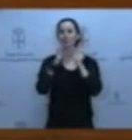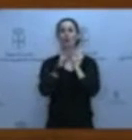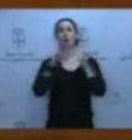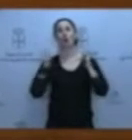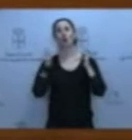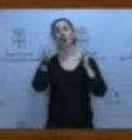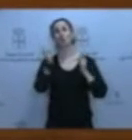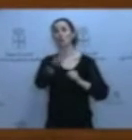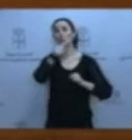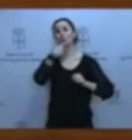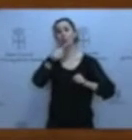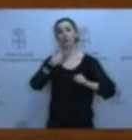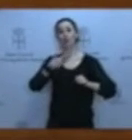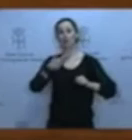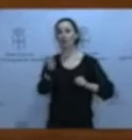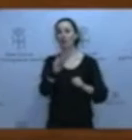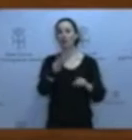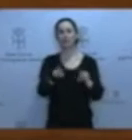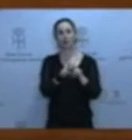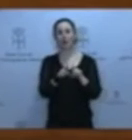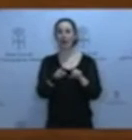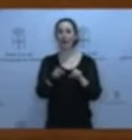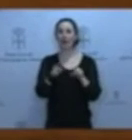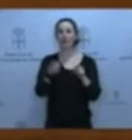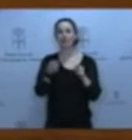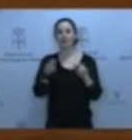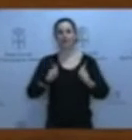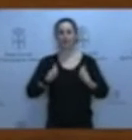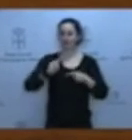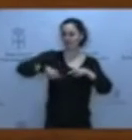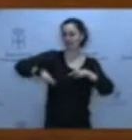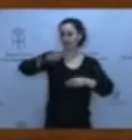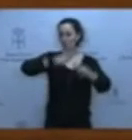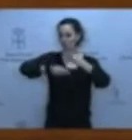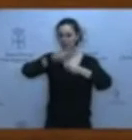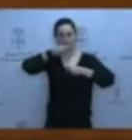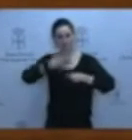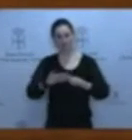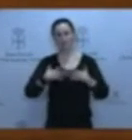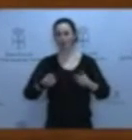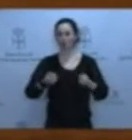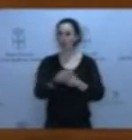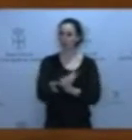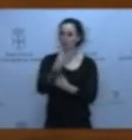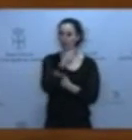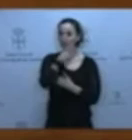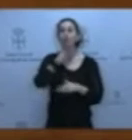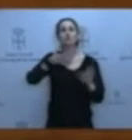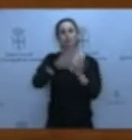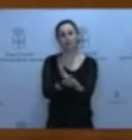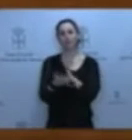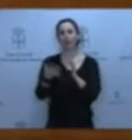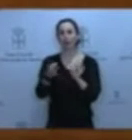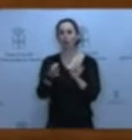con pastillas y no alterando las condiciones de vida, las condiciones de alimentación, los hábitos de vida saludable que están en la base de